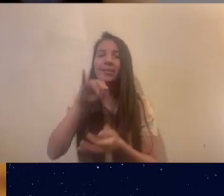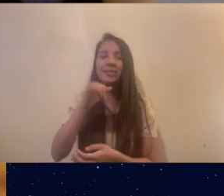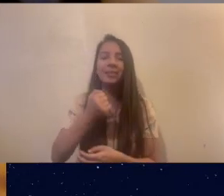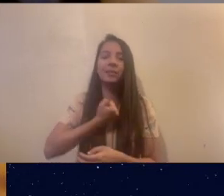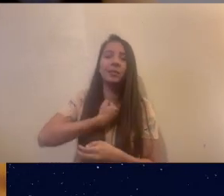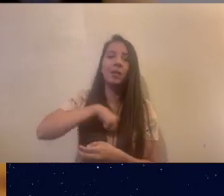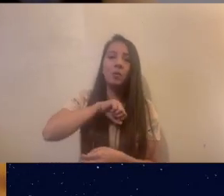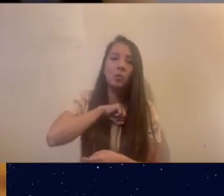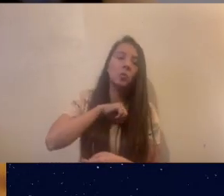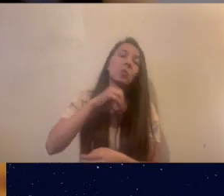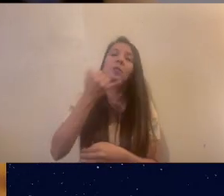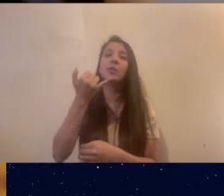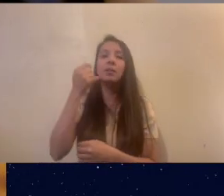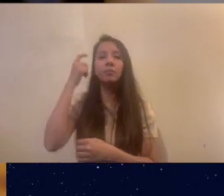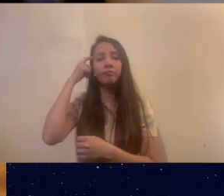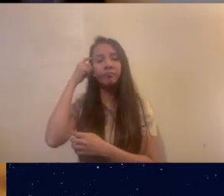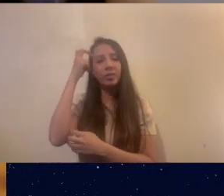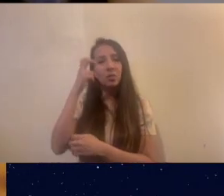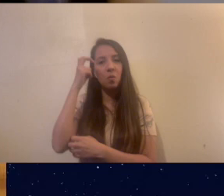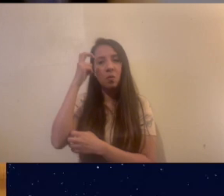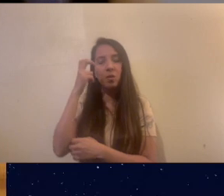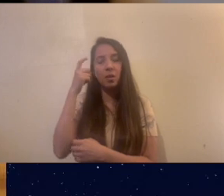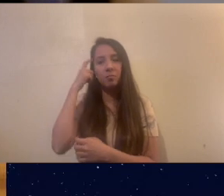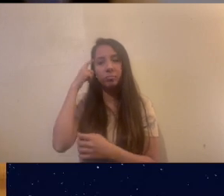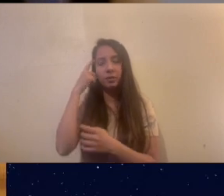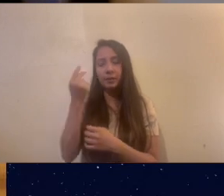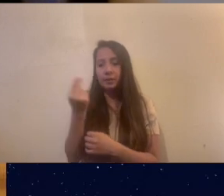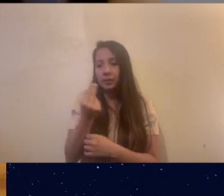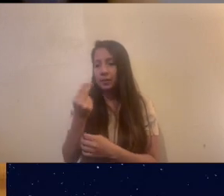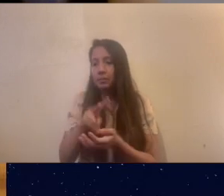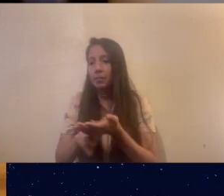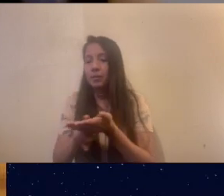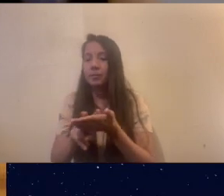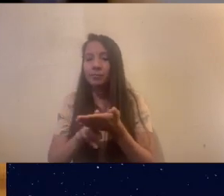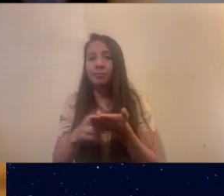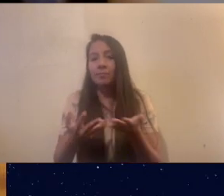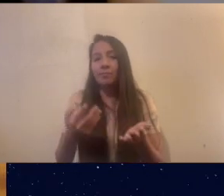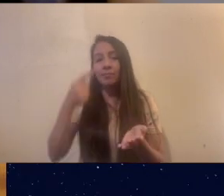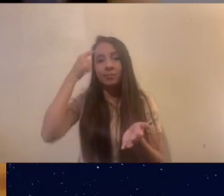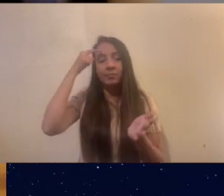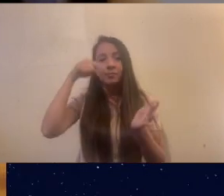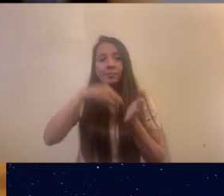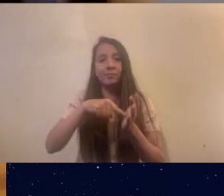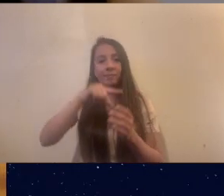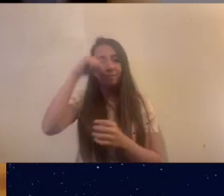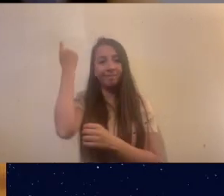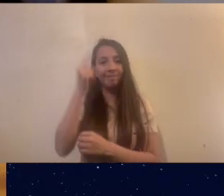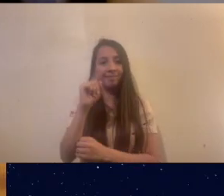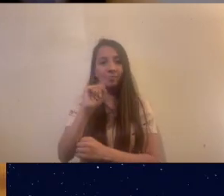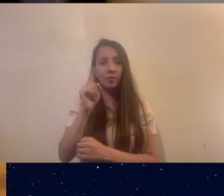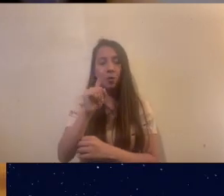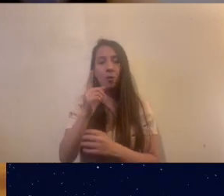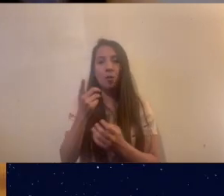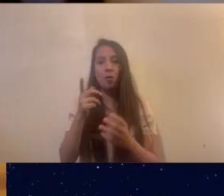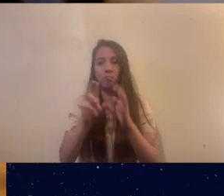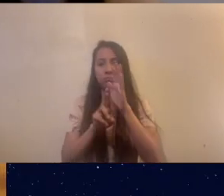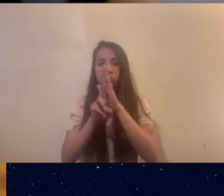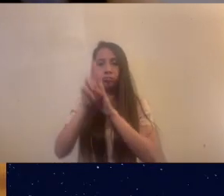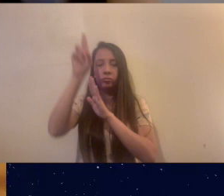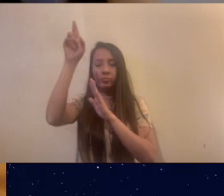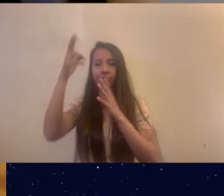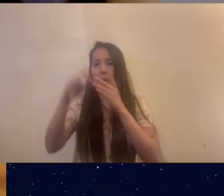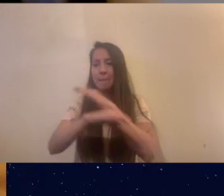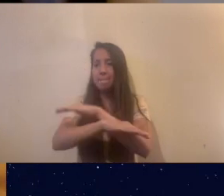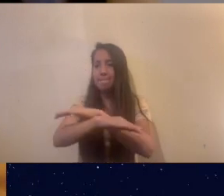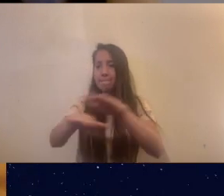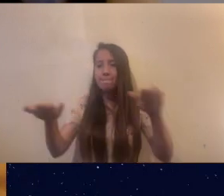lo nutritivo, más allá de una cuestión psicológica. Me imagino que no debe ser fácil estar alejado de lo que